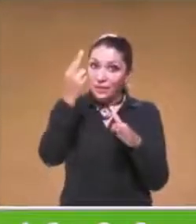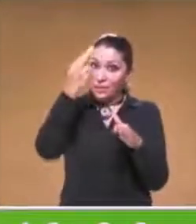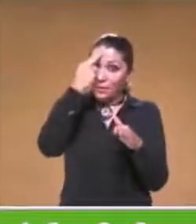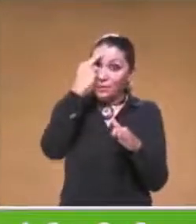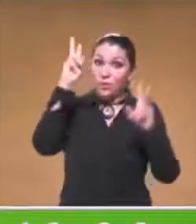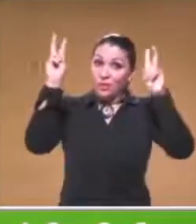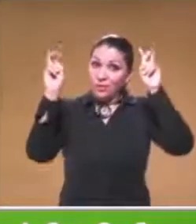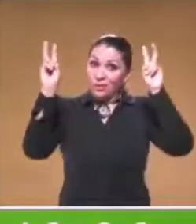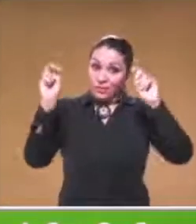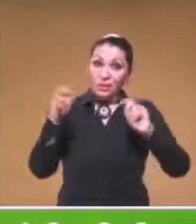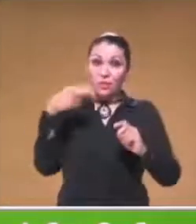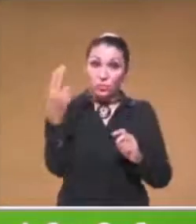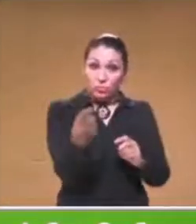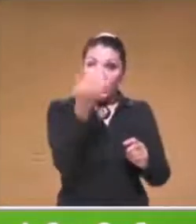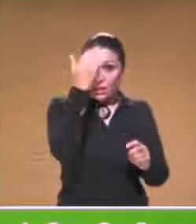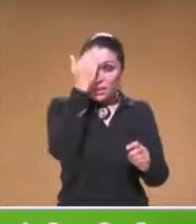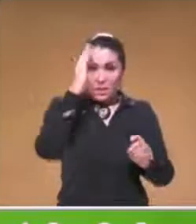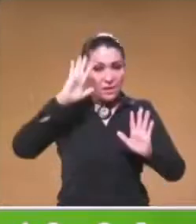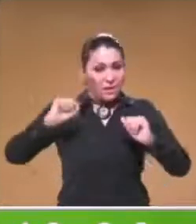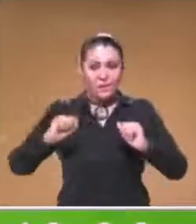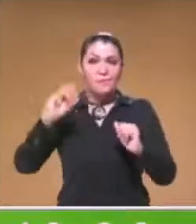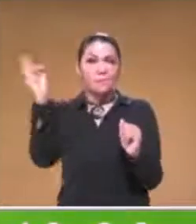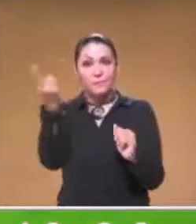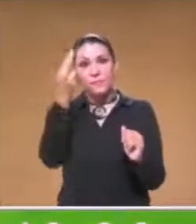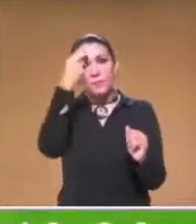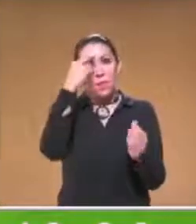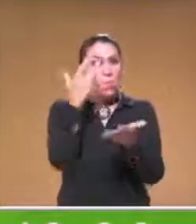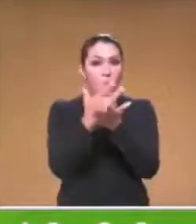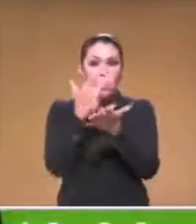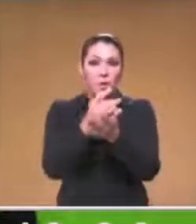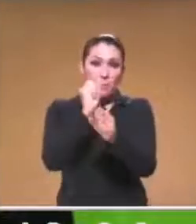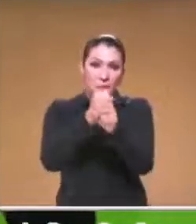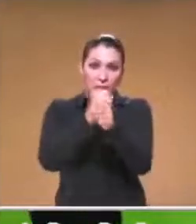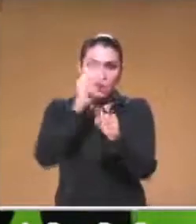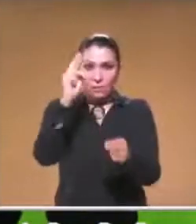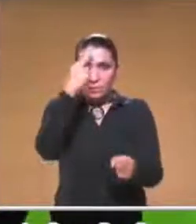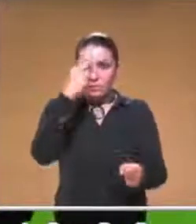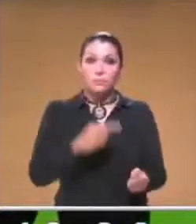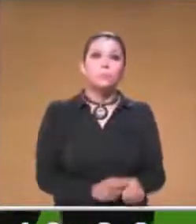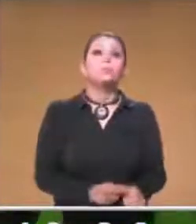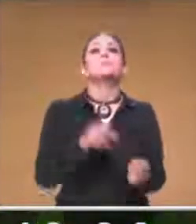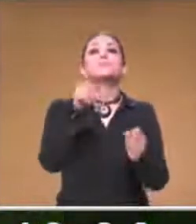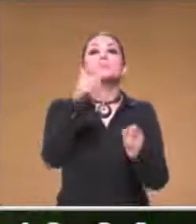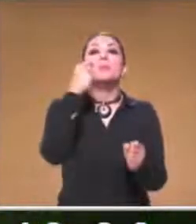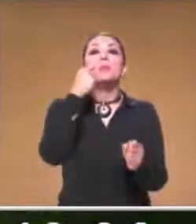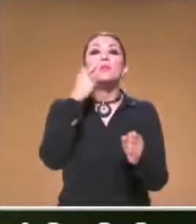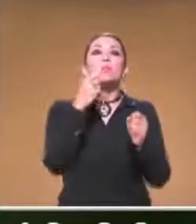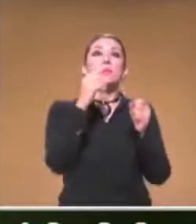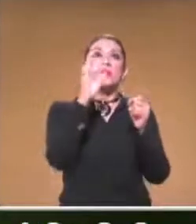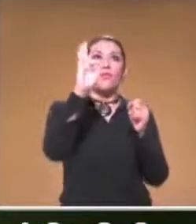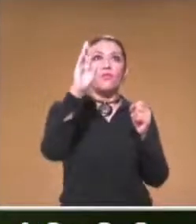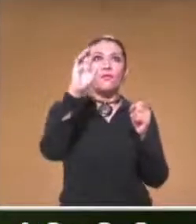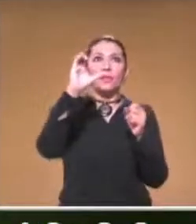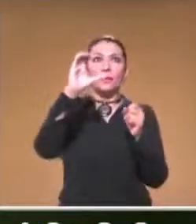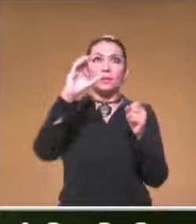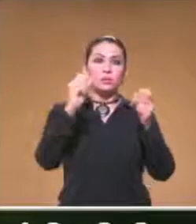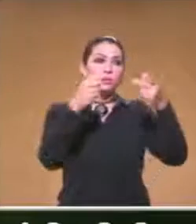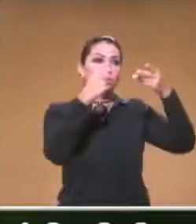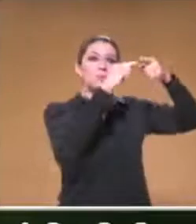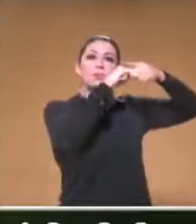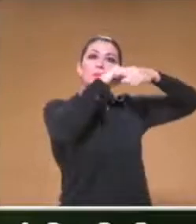es los conocimientos previos. O sea, es lo que yo necesito saber. Elementos, lo más sencillo, lo